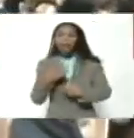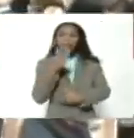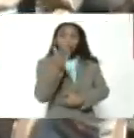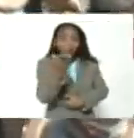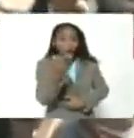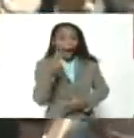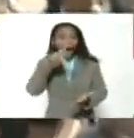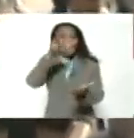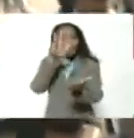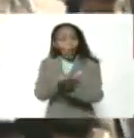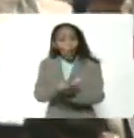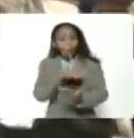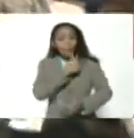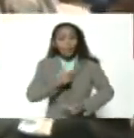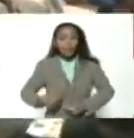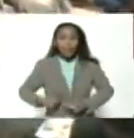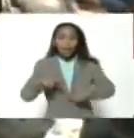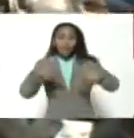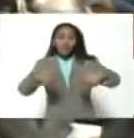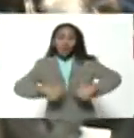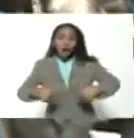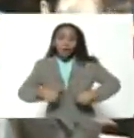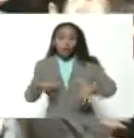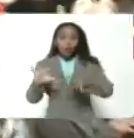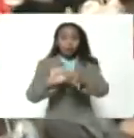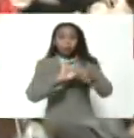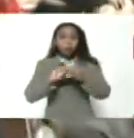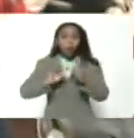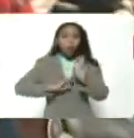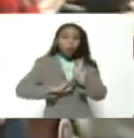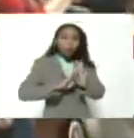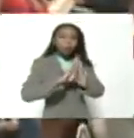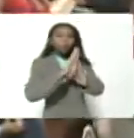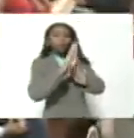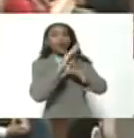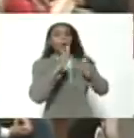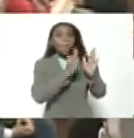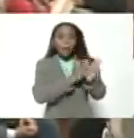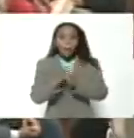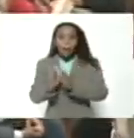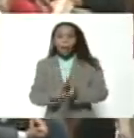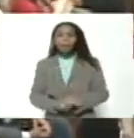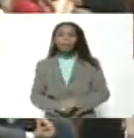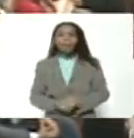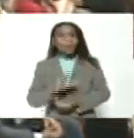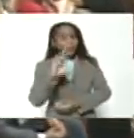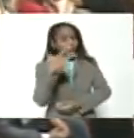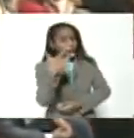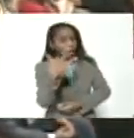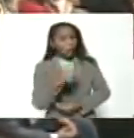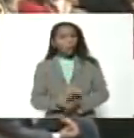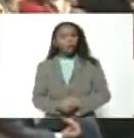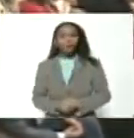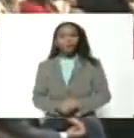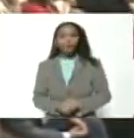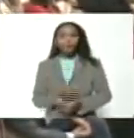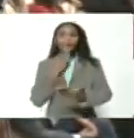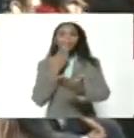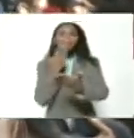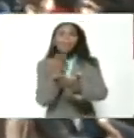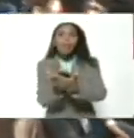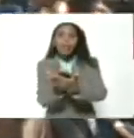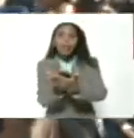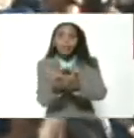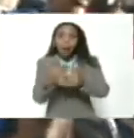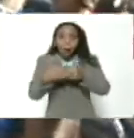aprueba, un gran esfuerzo de liderazgo, de unidad, de crecimiento, de organización. Tercero, presidente, piden que